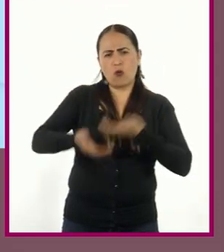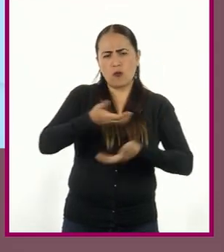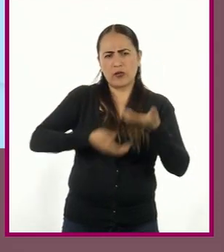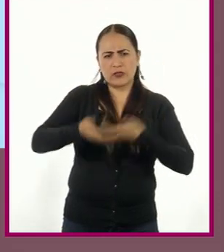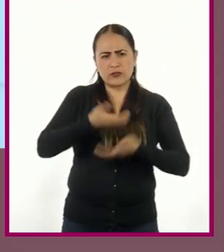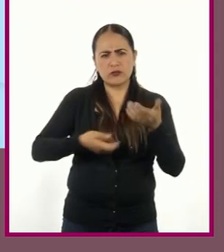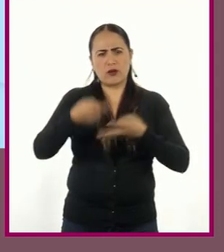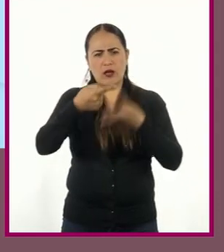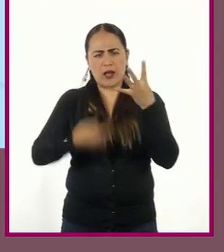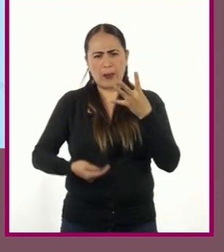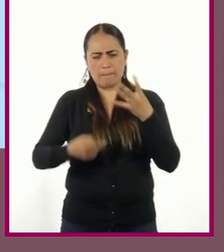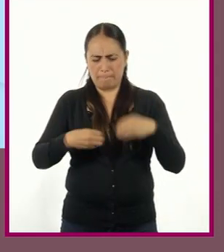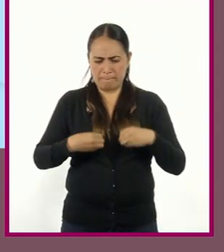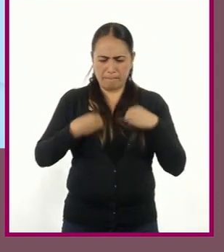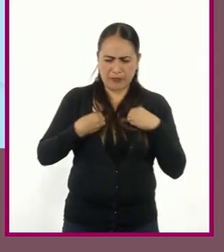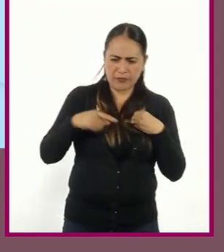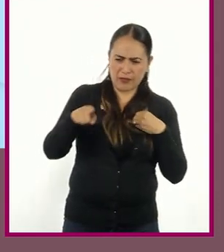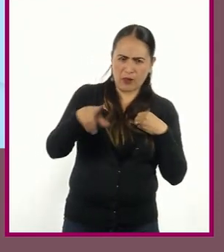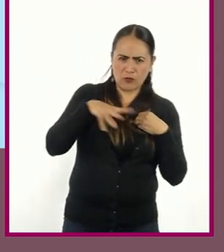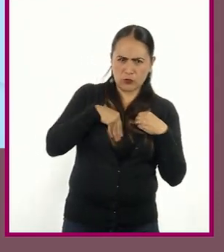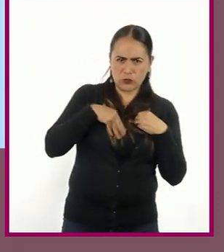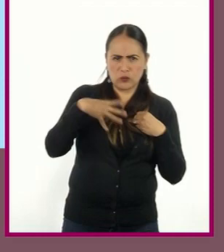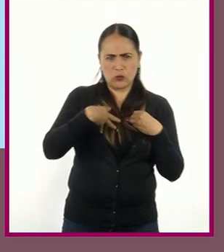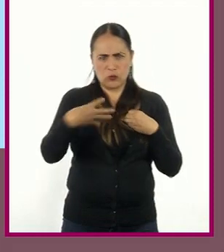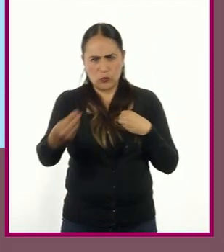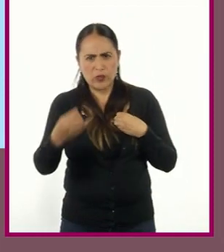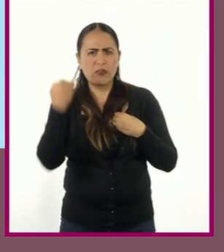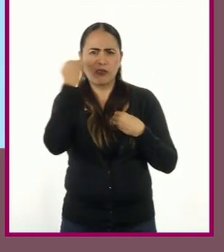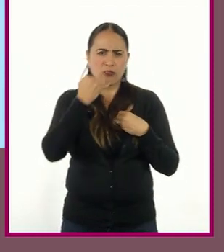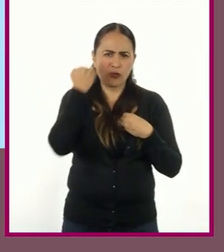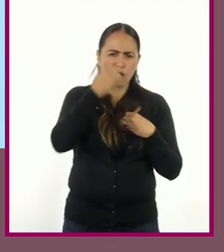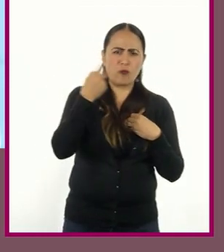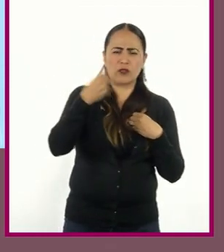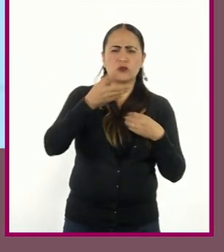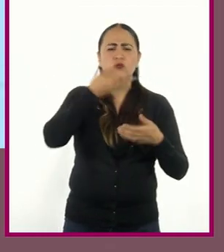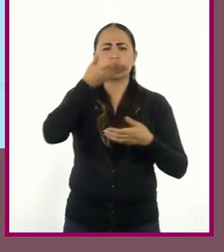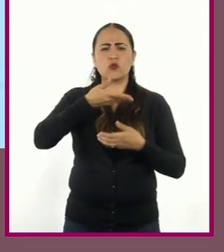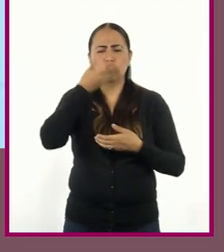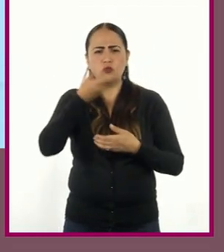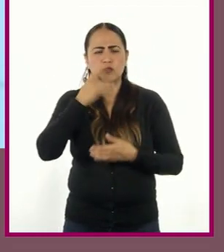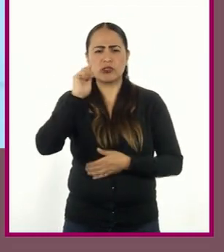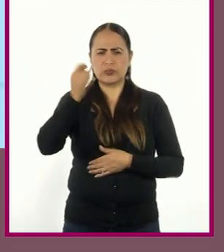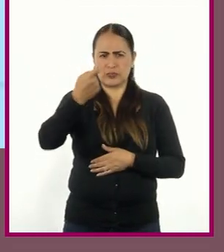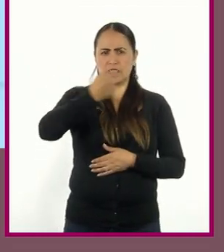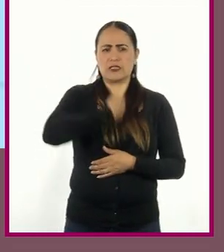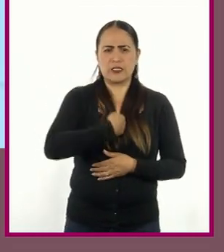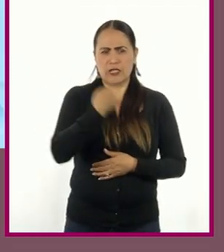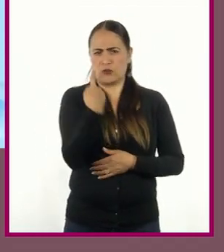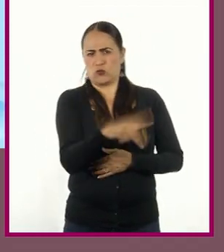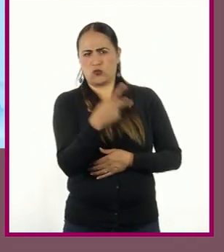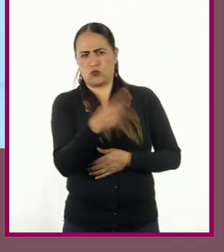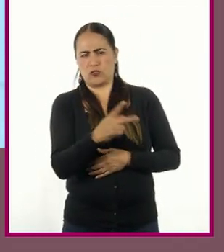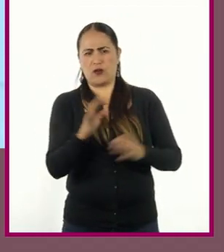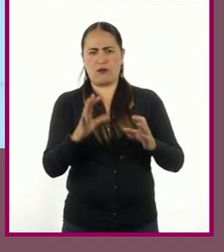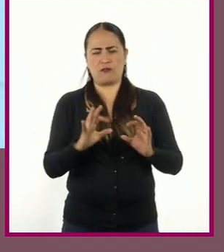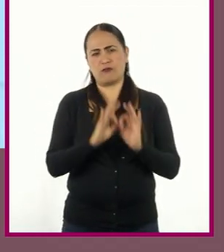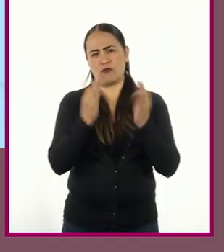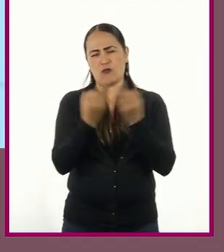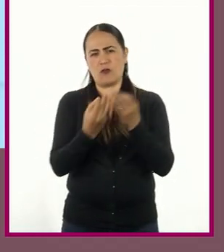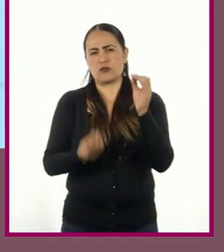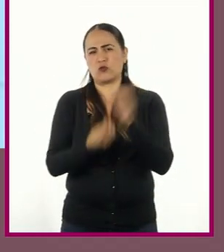de vida de ambos países, los idiomas y tradiciones, y creando una identidad cultural propia y nuevas formas de